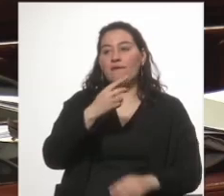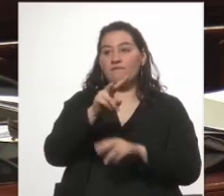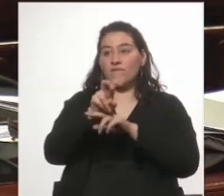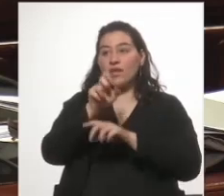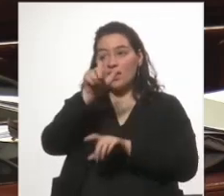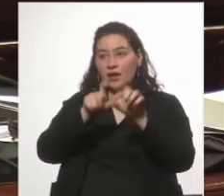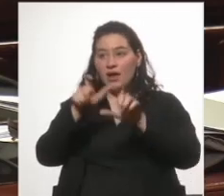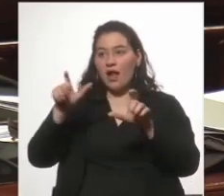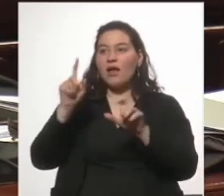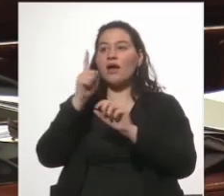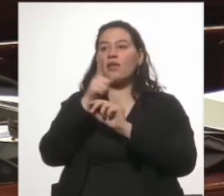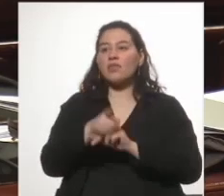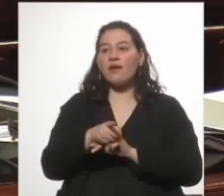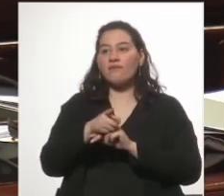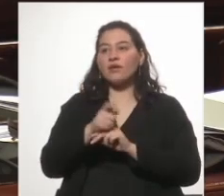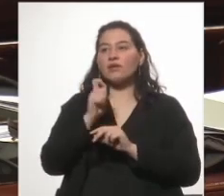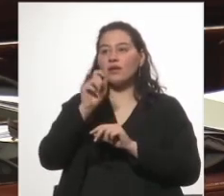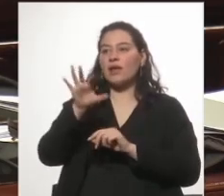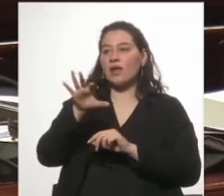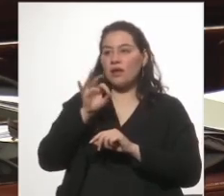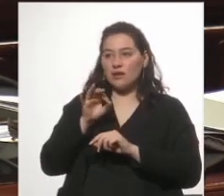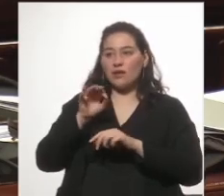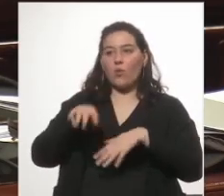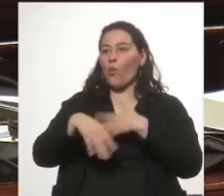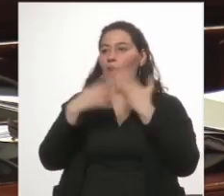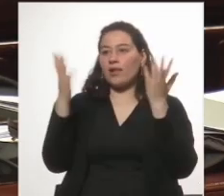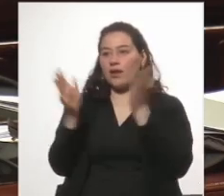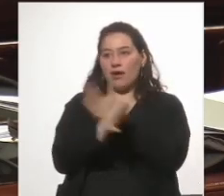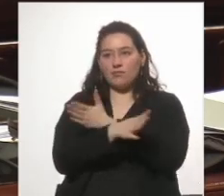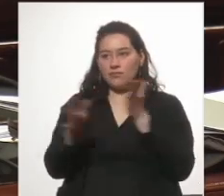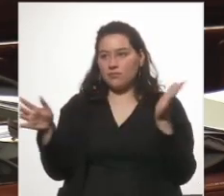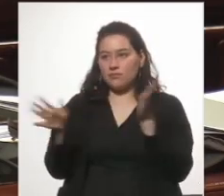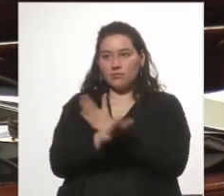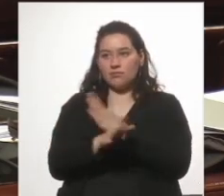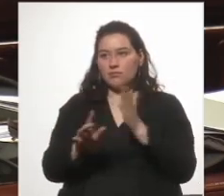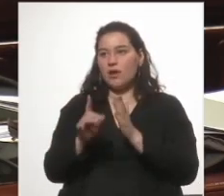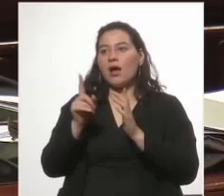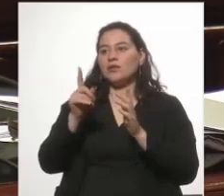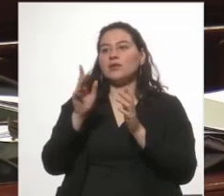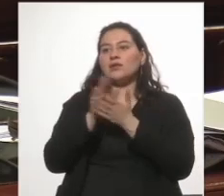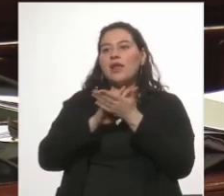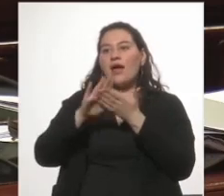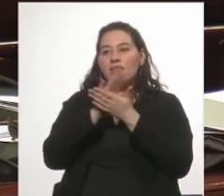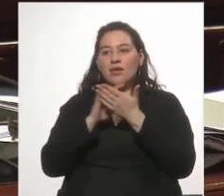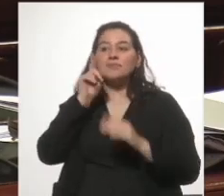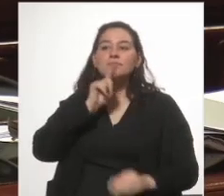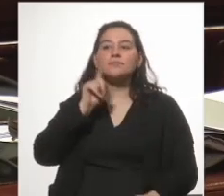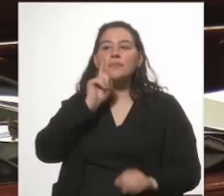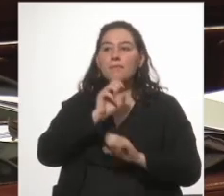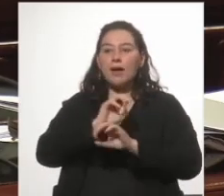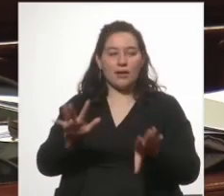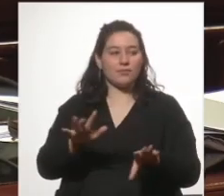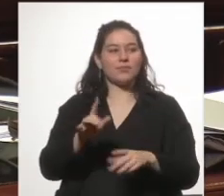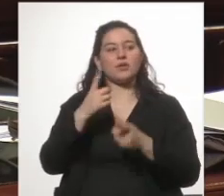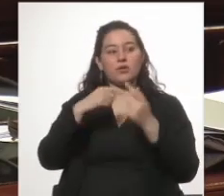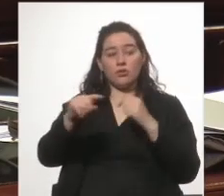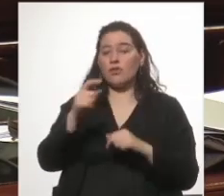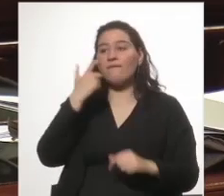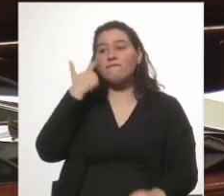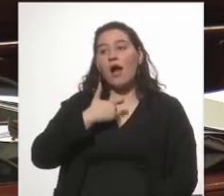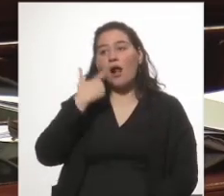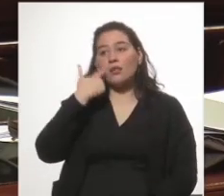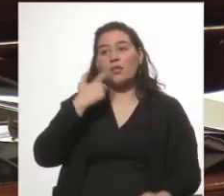deberían ser designados por mecanismos aleatorios, lo que evitaría suspicacias. En definitiva, la falta